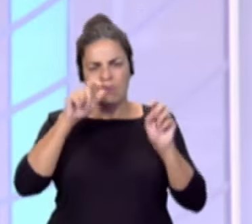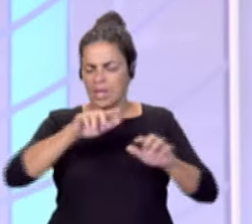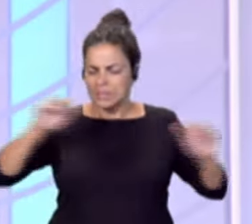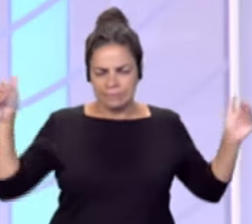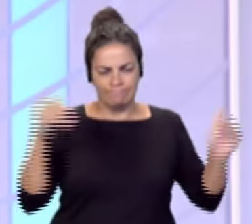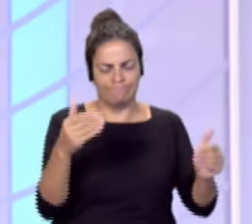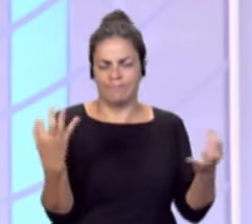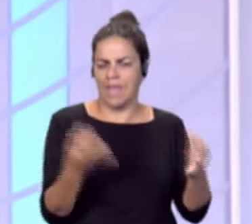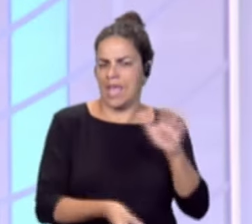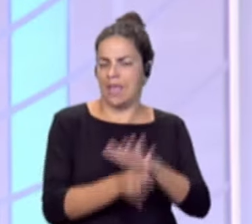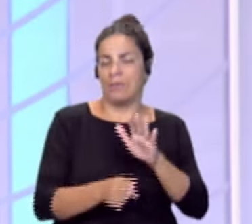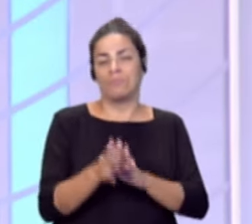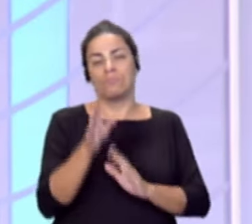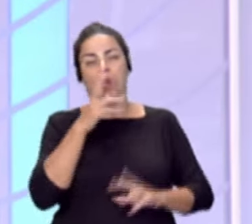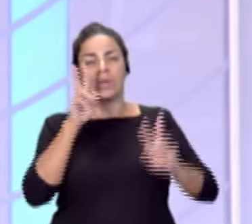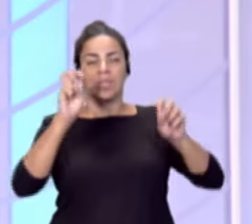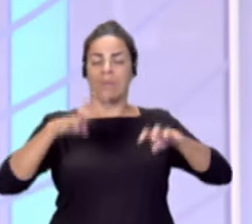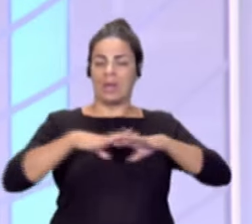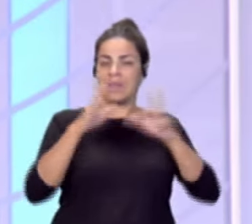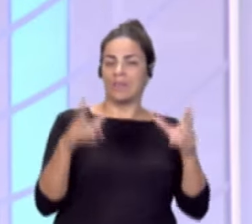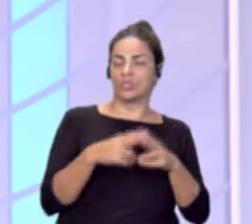del tema de las redes sociales es que se crea